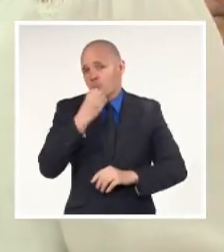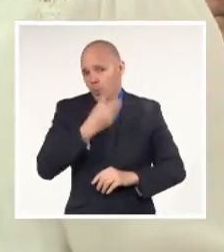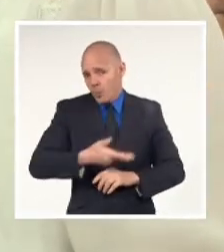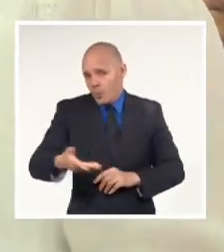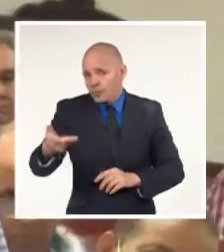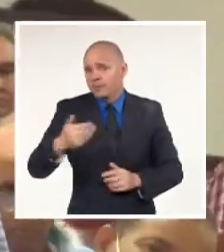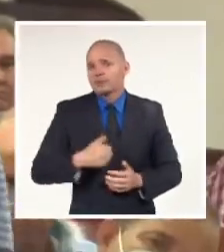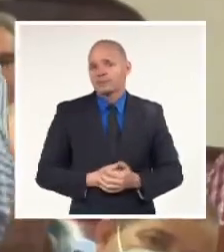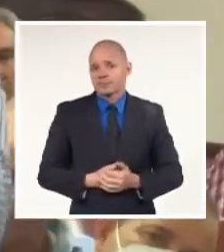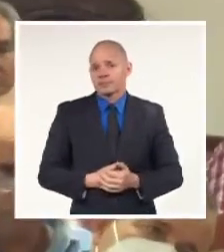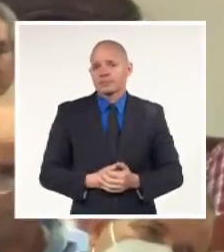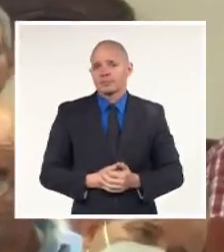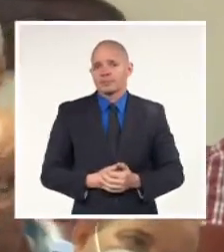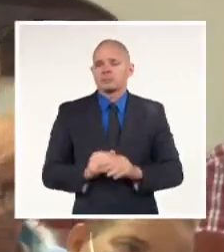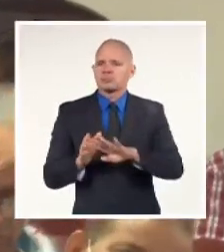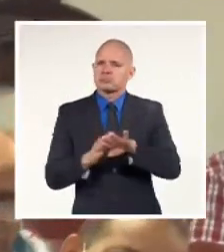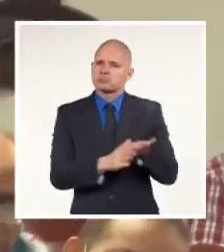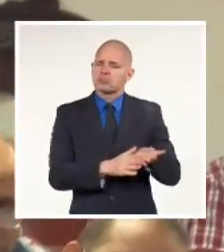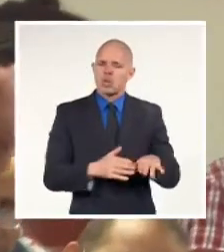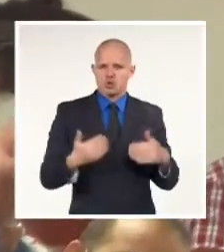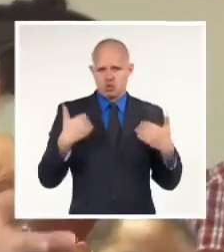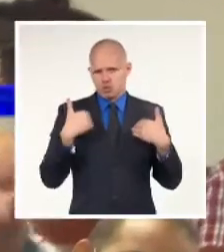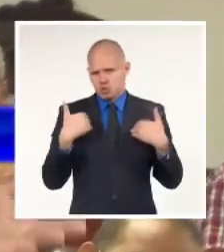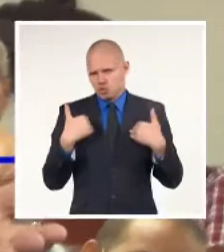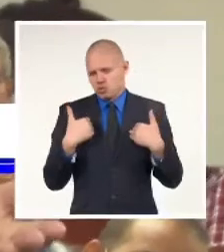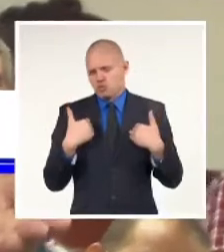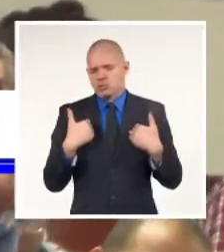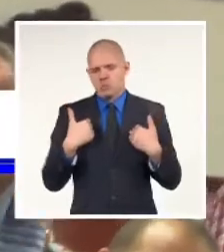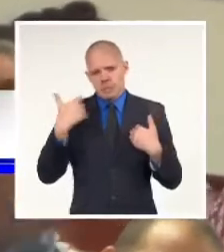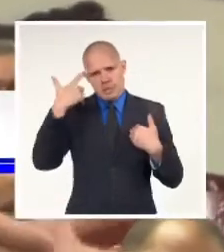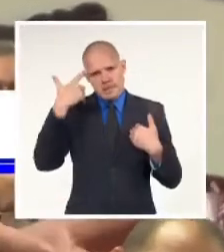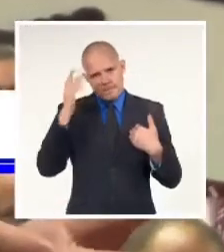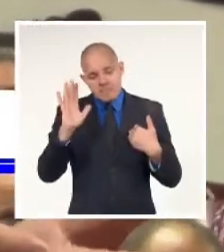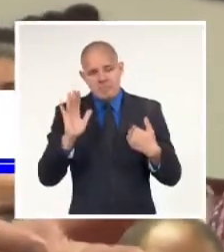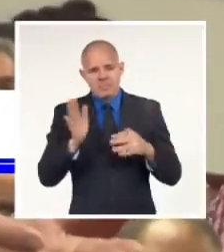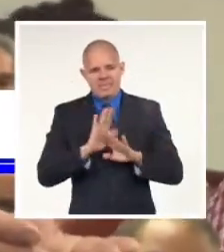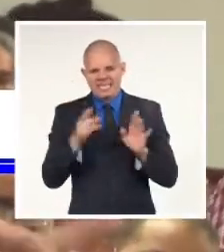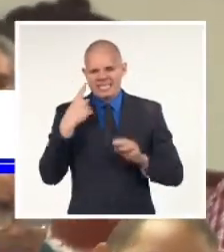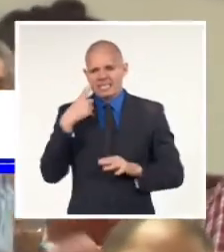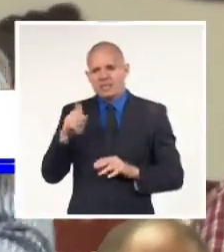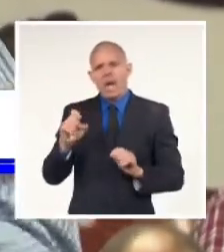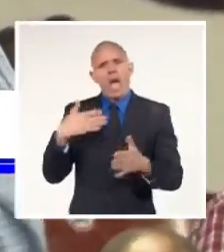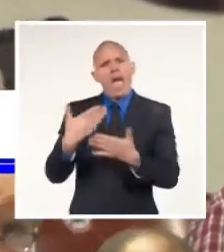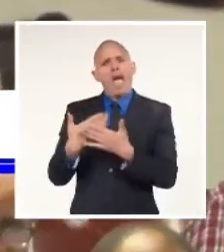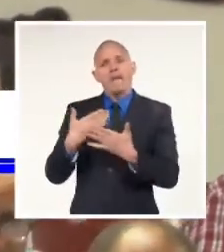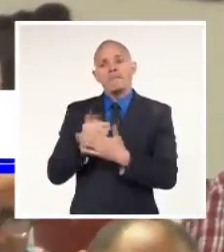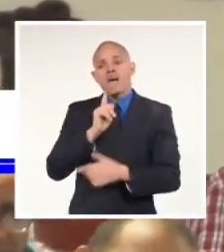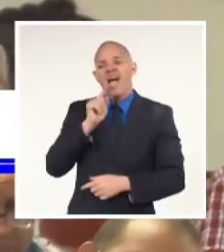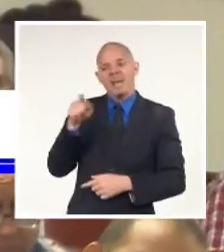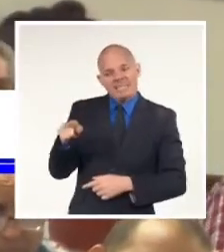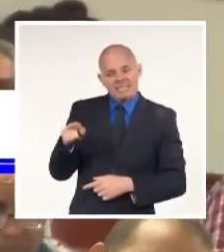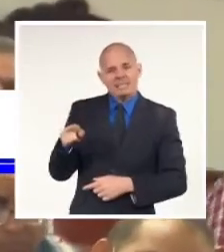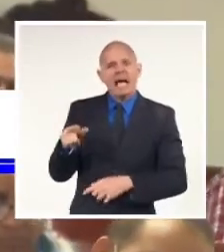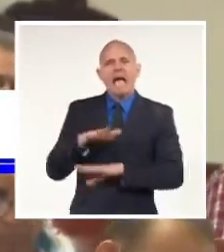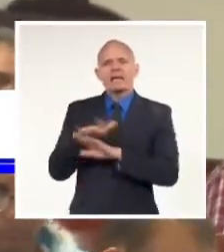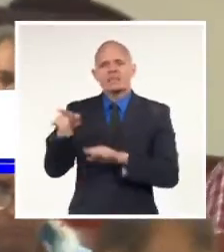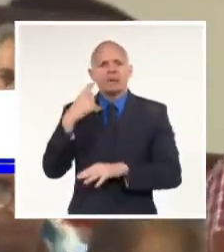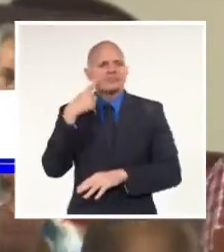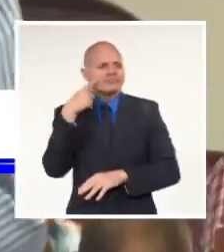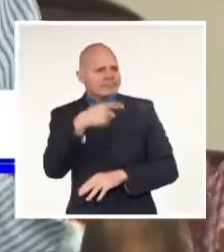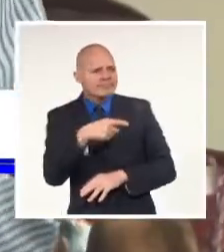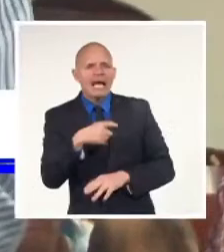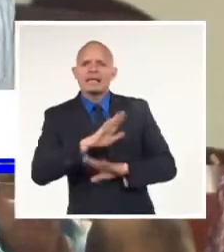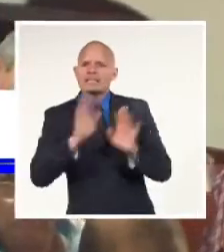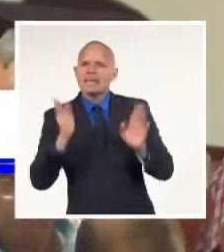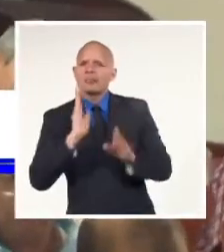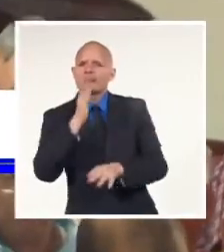vida universitaria. Y personalmente pienso también que el papel que ha hecho la empresa Interfaz de la Universidad en ir,